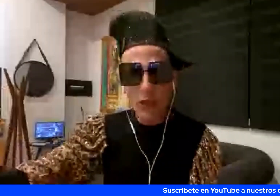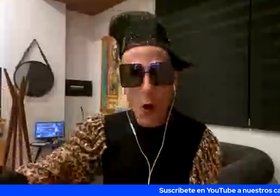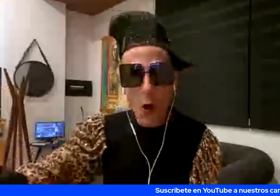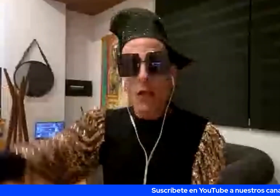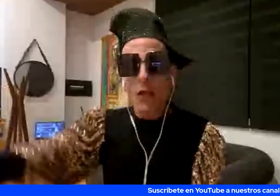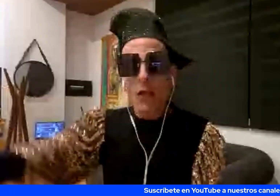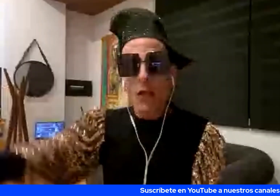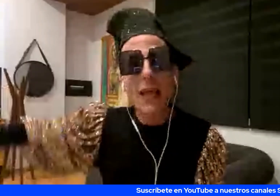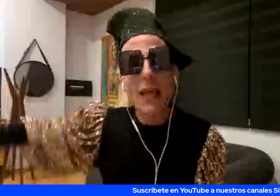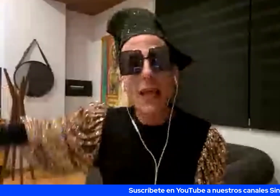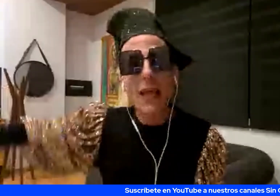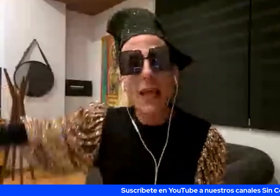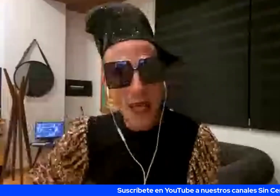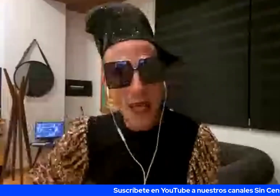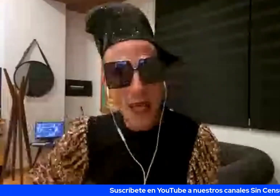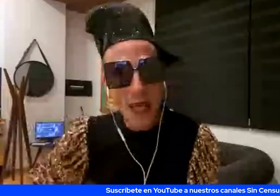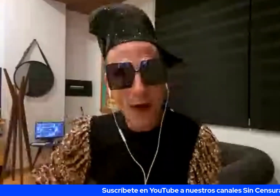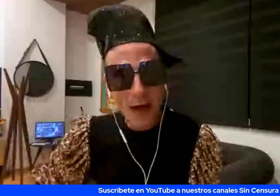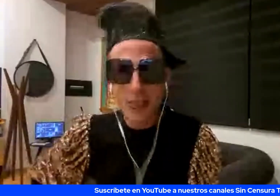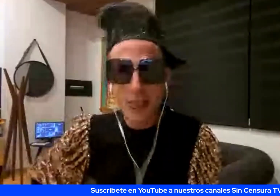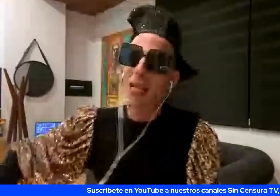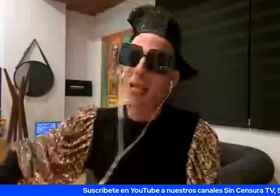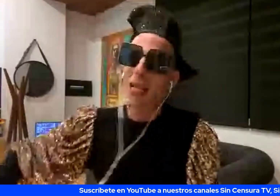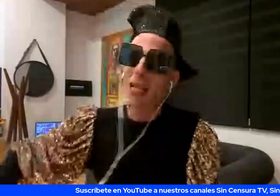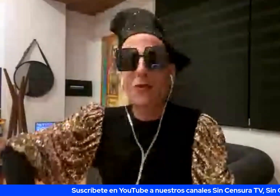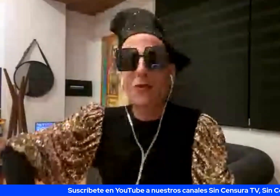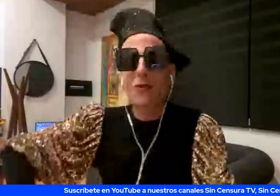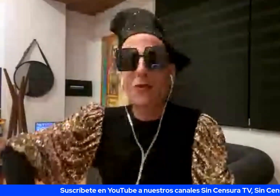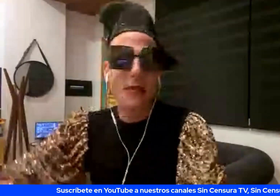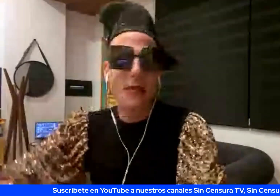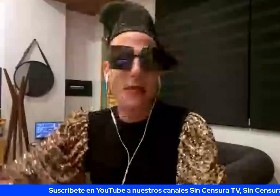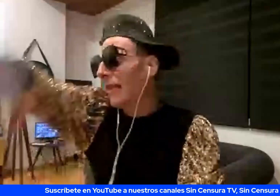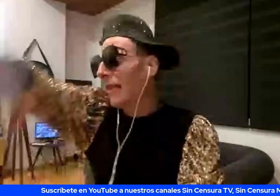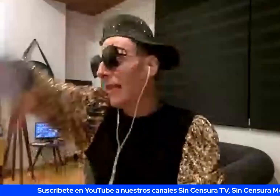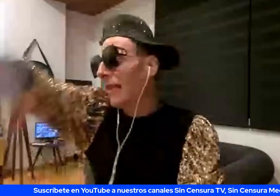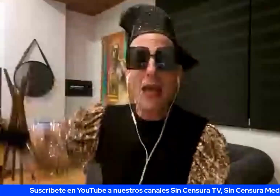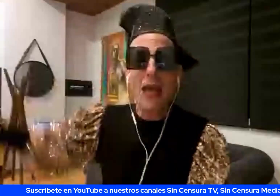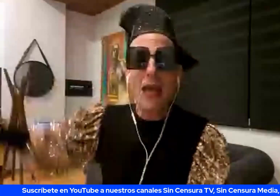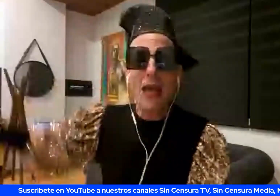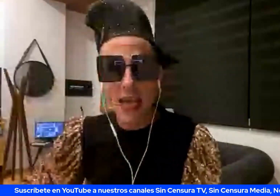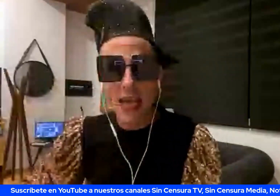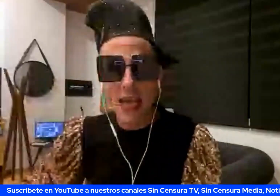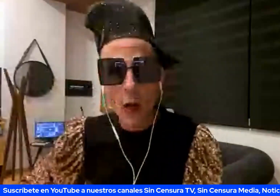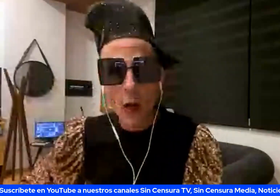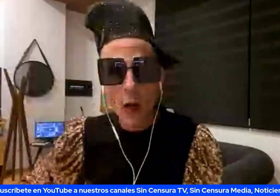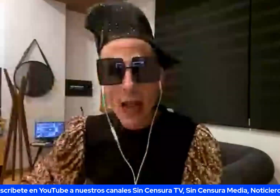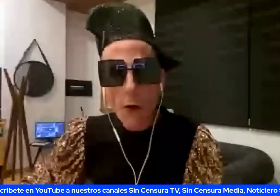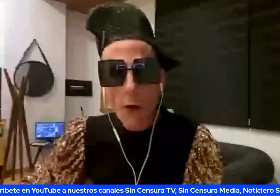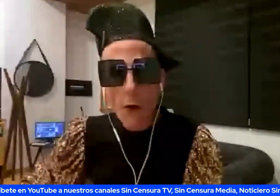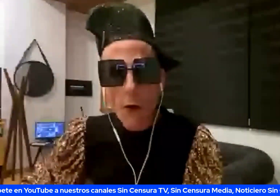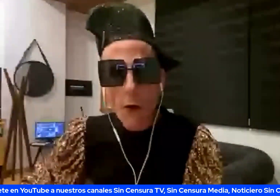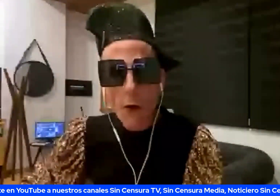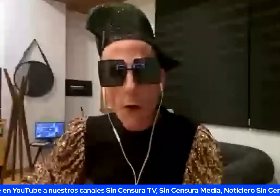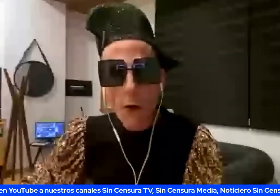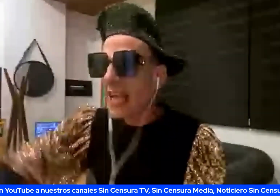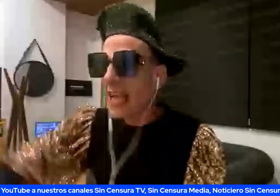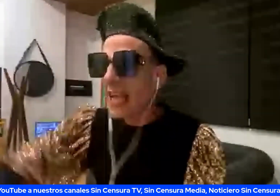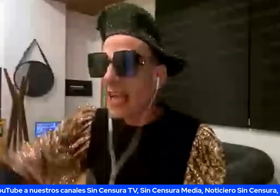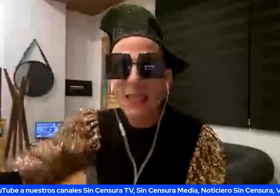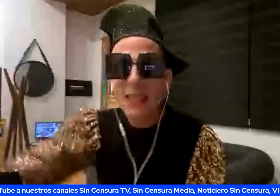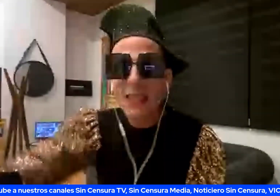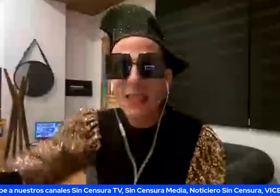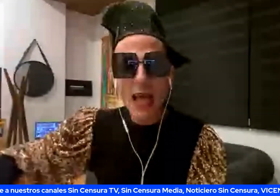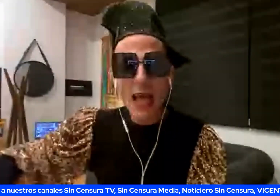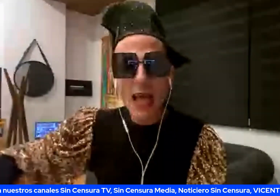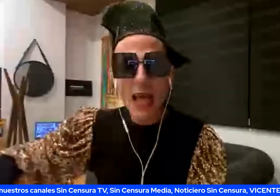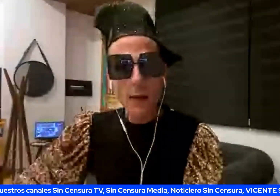idiotas, carajo, si, ¿por qué lo recibieron? Si ustedes creen que es obra y divina gracia del Señor, claro que no. Les